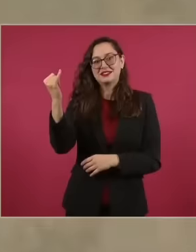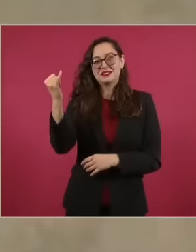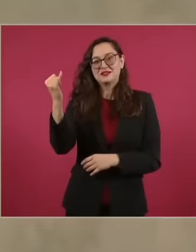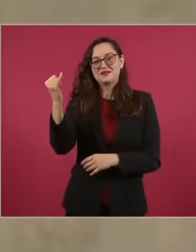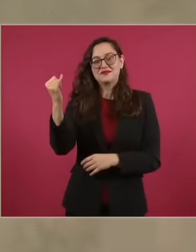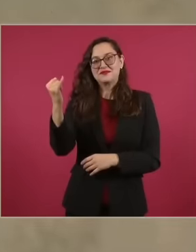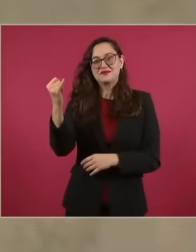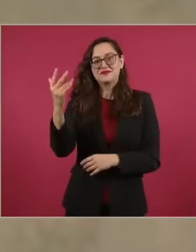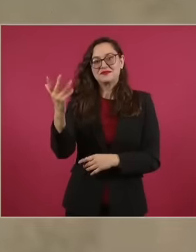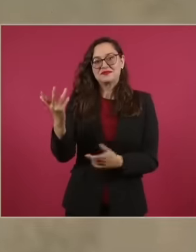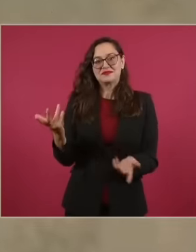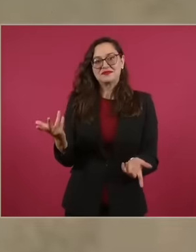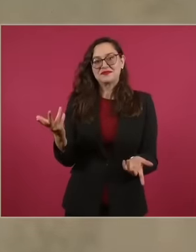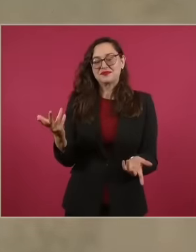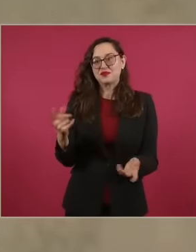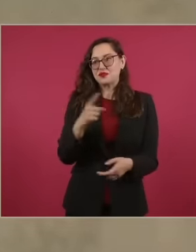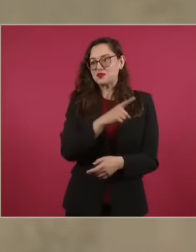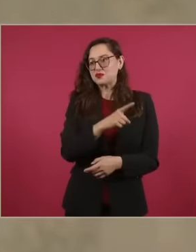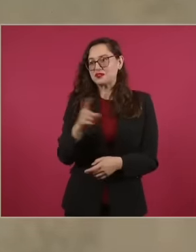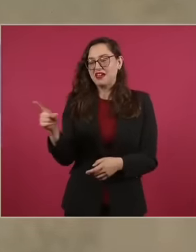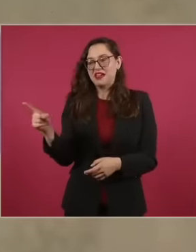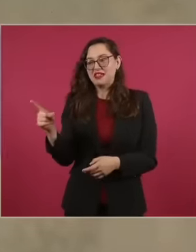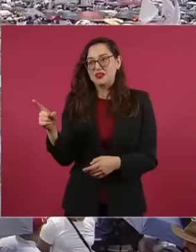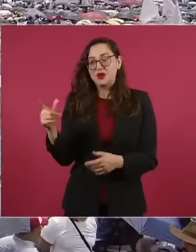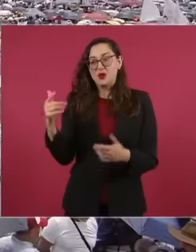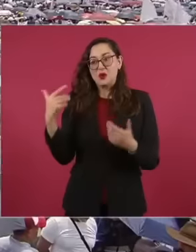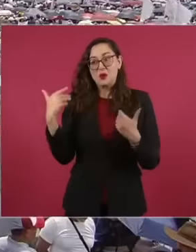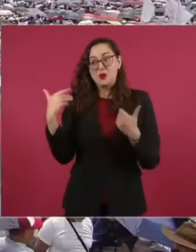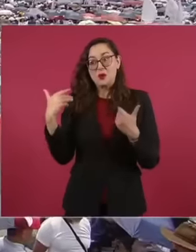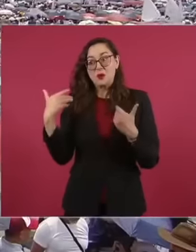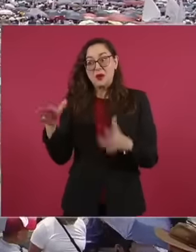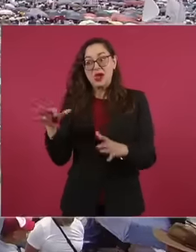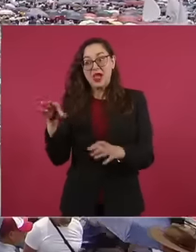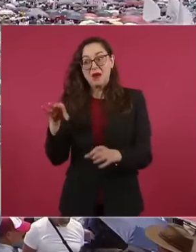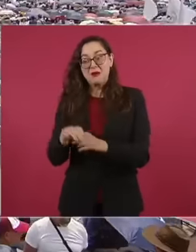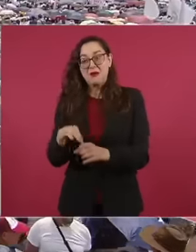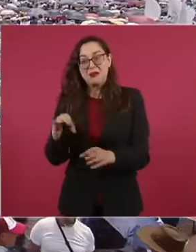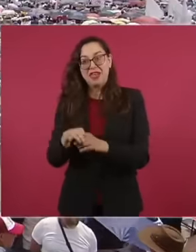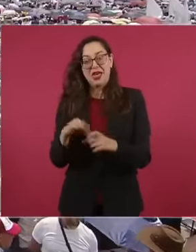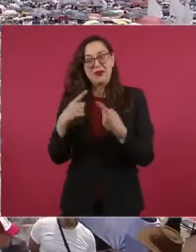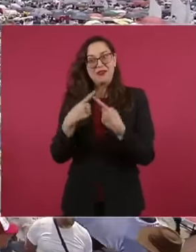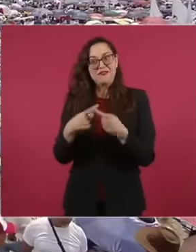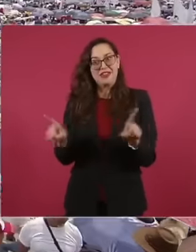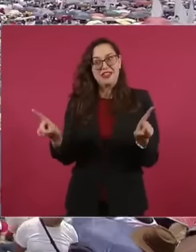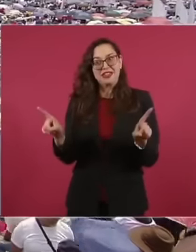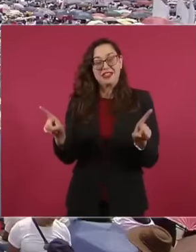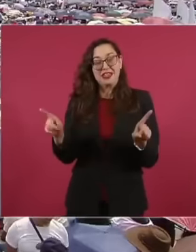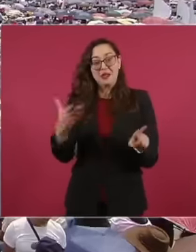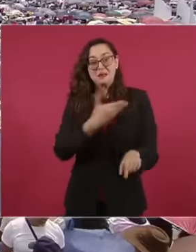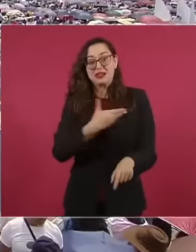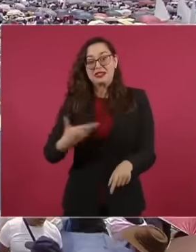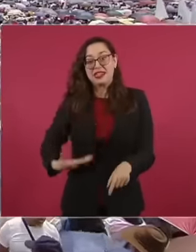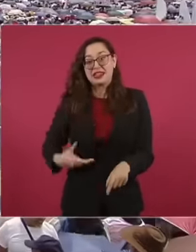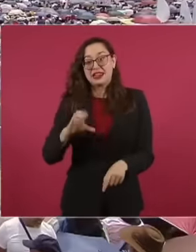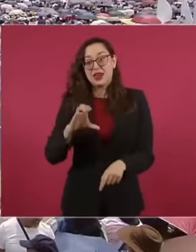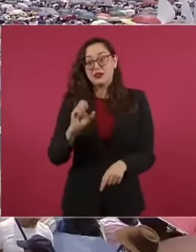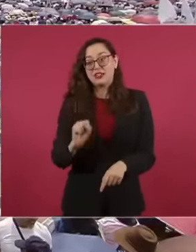decidido el pueblo de México por la presidenta Claudia Sheinbaum Pardo.